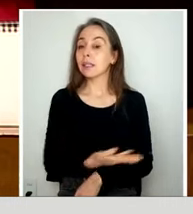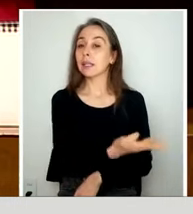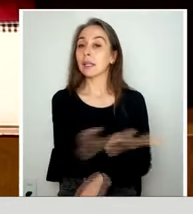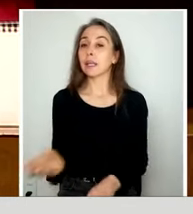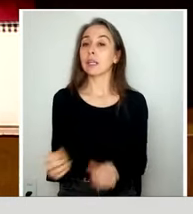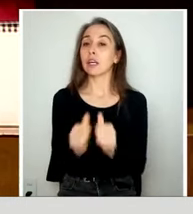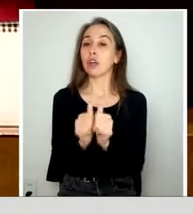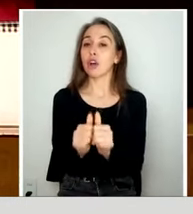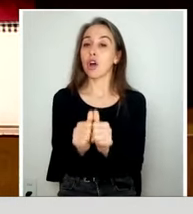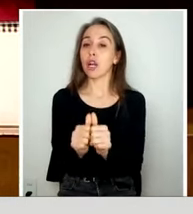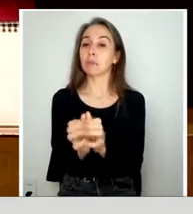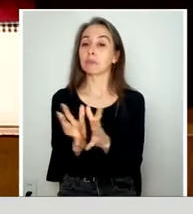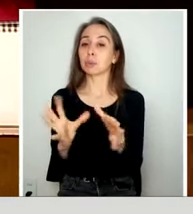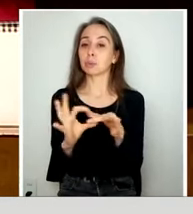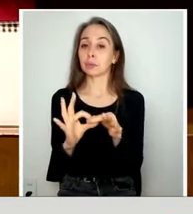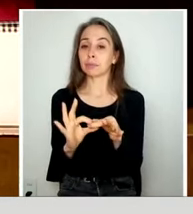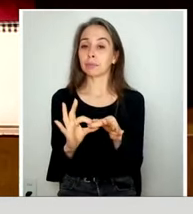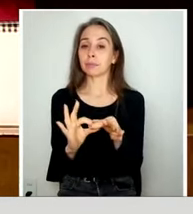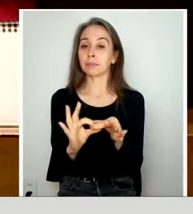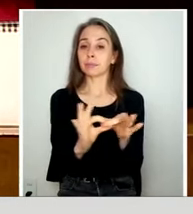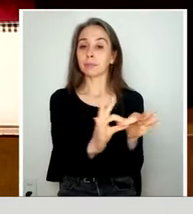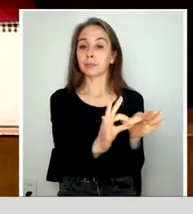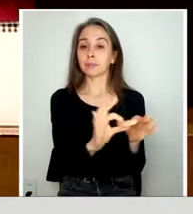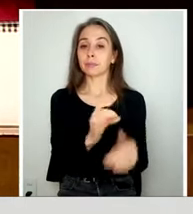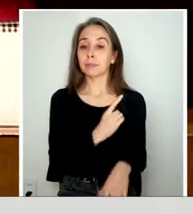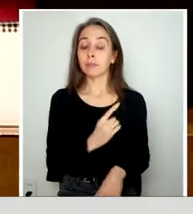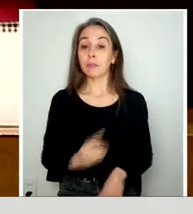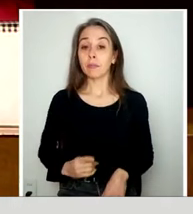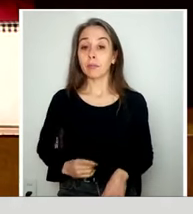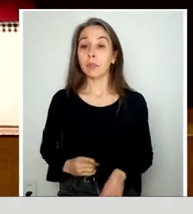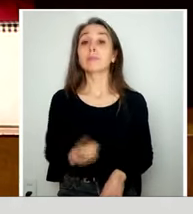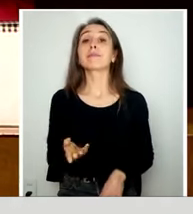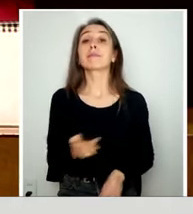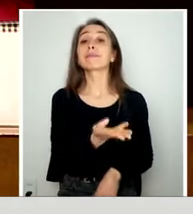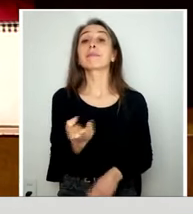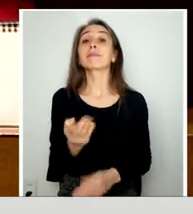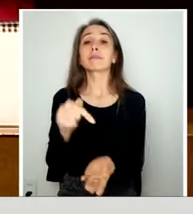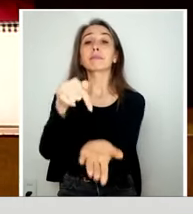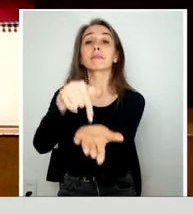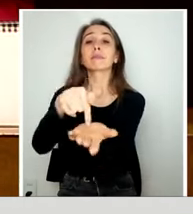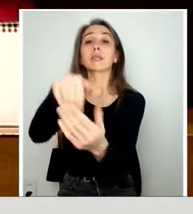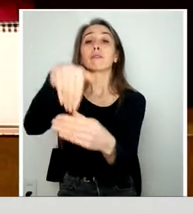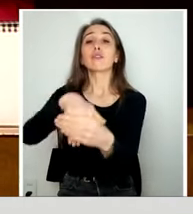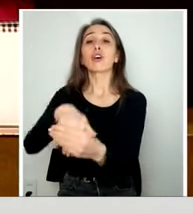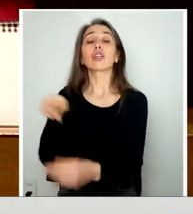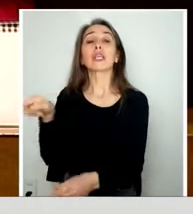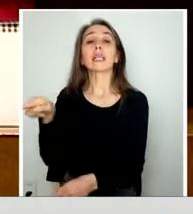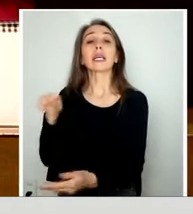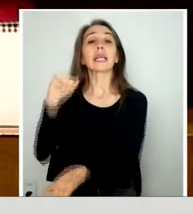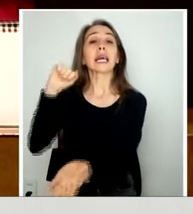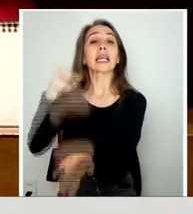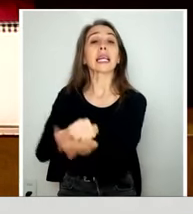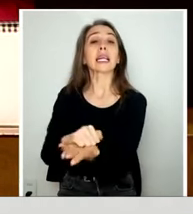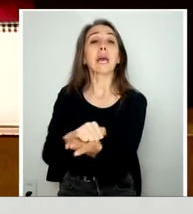gracias diputada entonces sometemos a votación la reclamación de inadmisibilidad